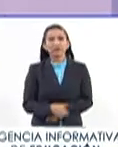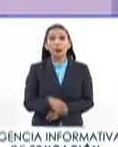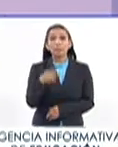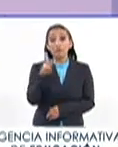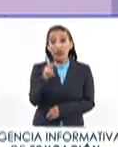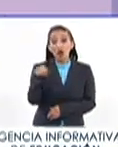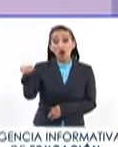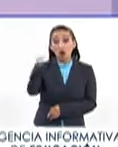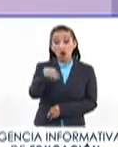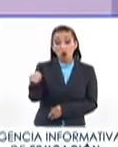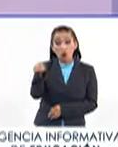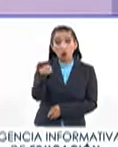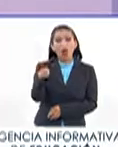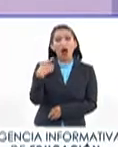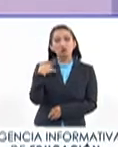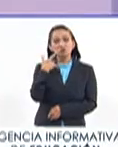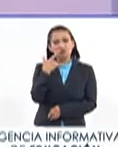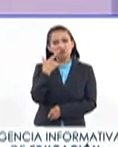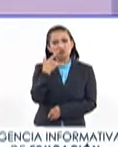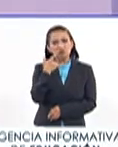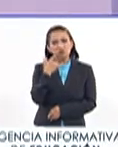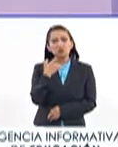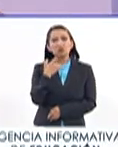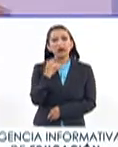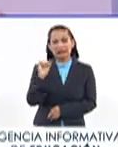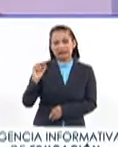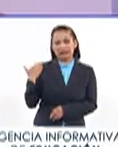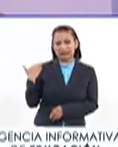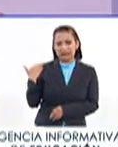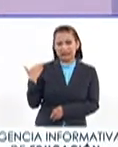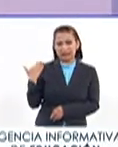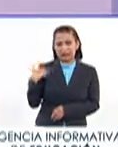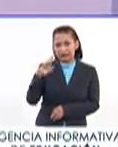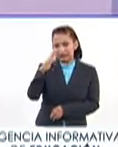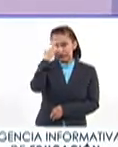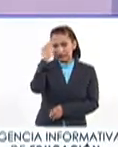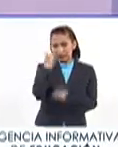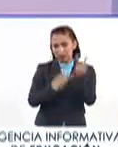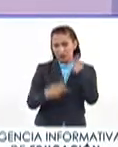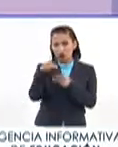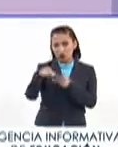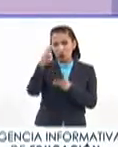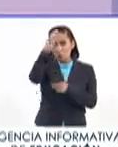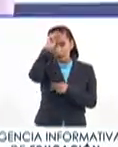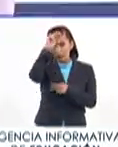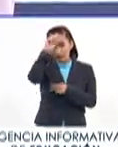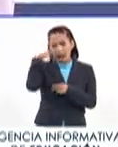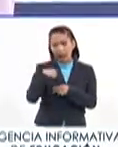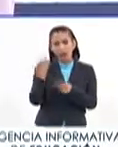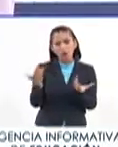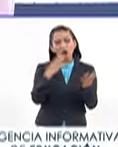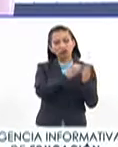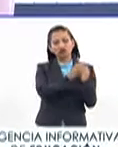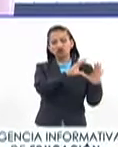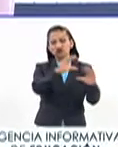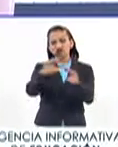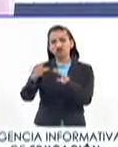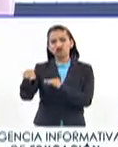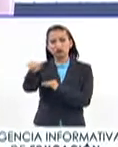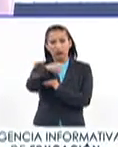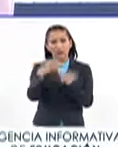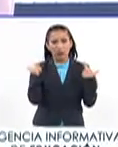pero ellos han intentado, de hecho hace poco, me recuerdo que vino alguien de Monterrey a darles capacitación